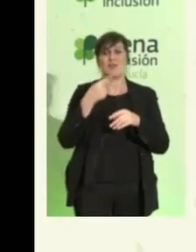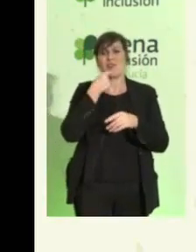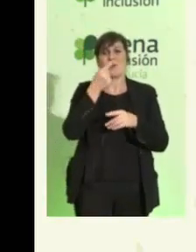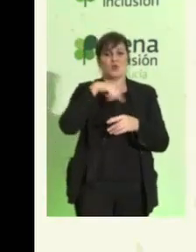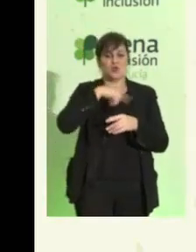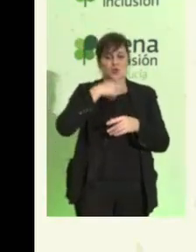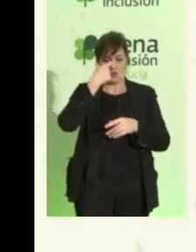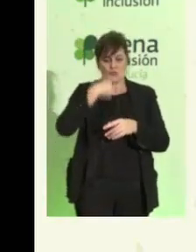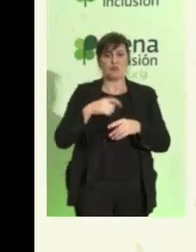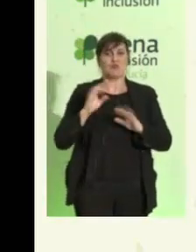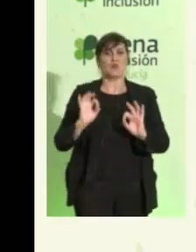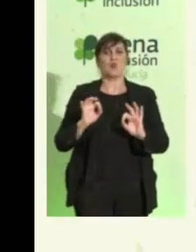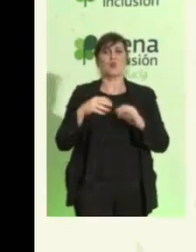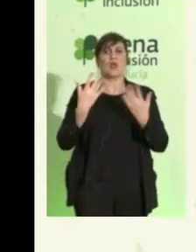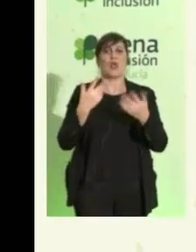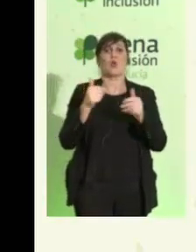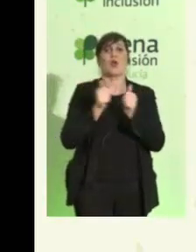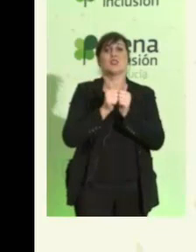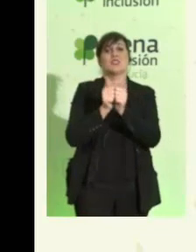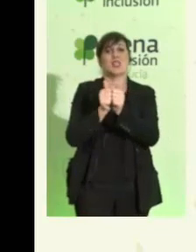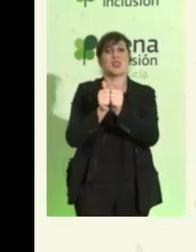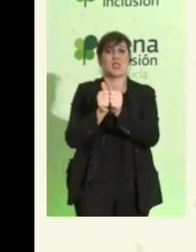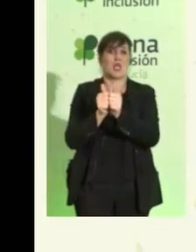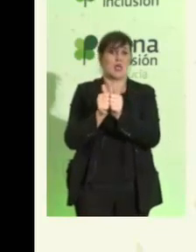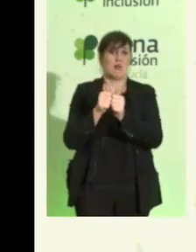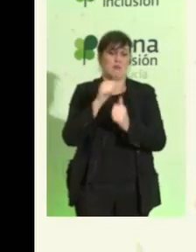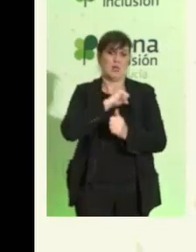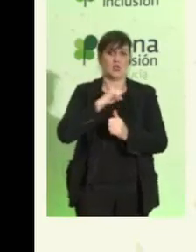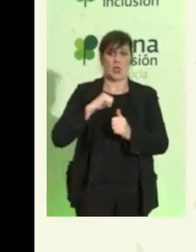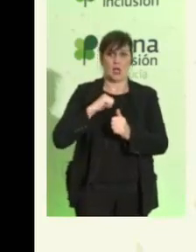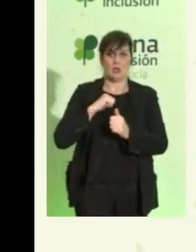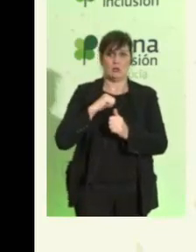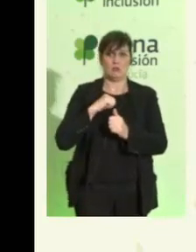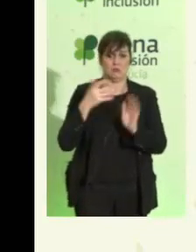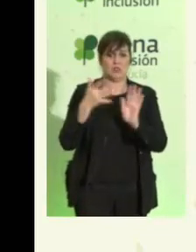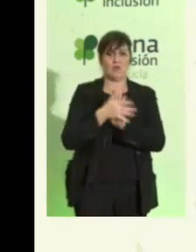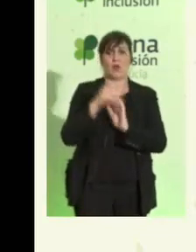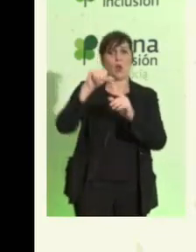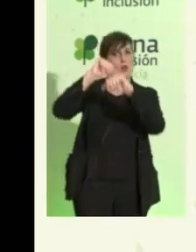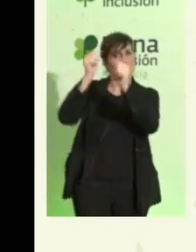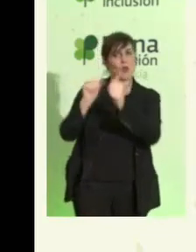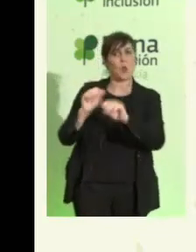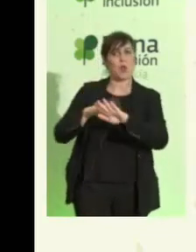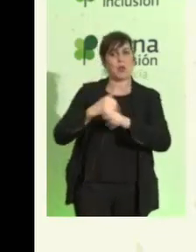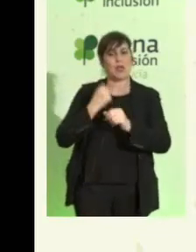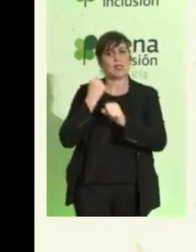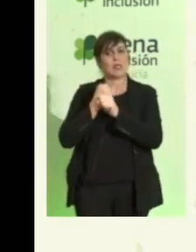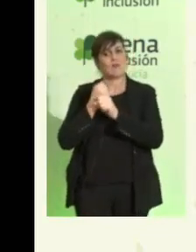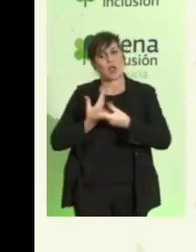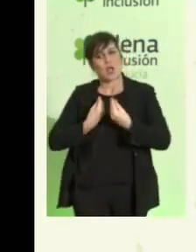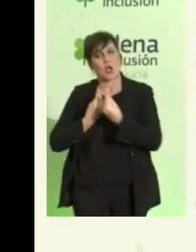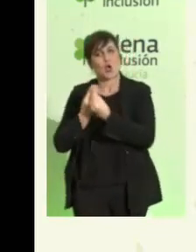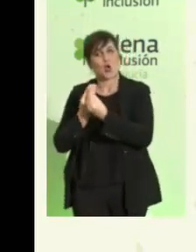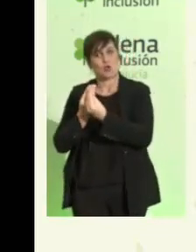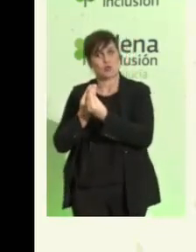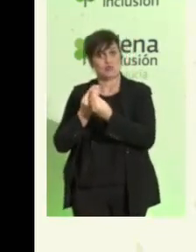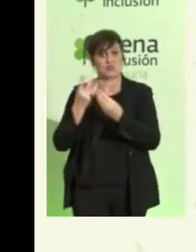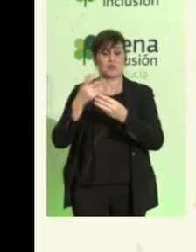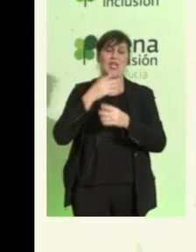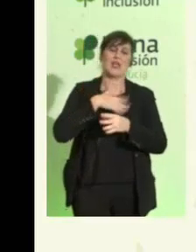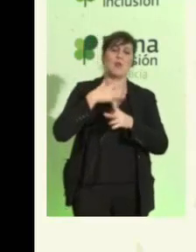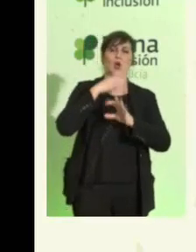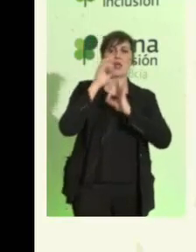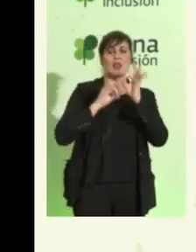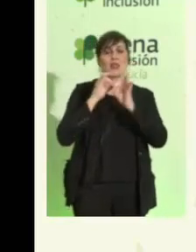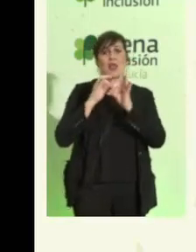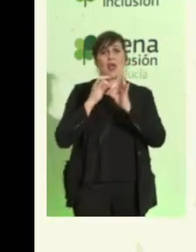vengo. Queríamos que los asistentes personales realmente trabajasen para ellos. Queríamos organizarlo de tal forma que la persona era